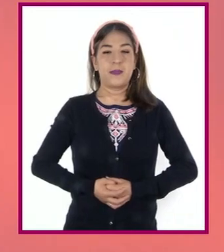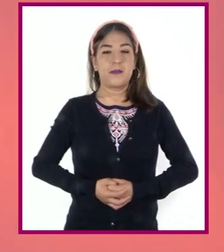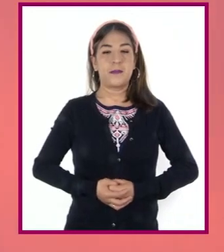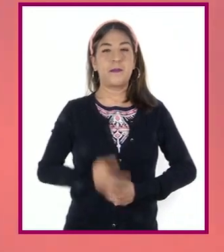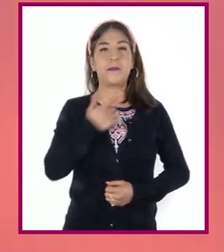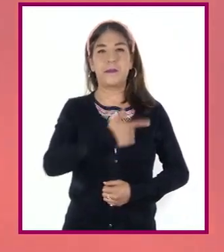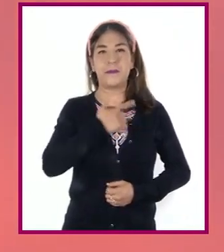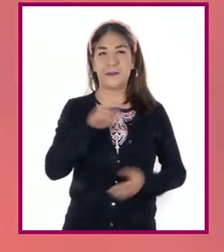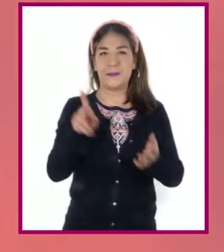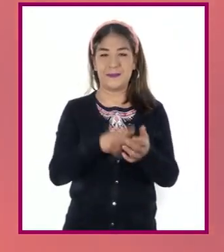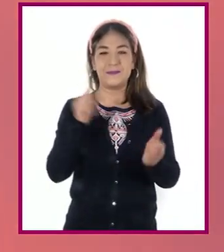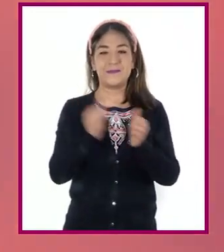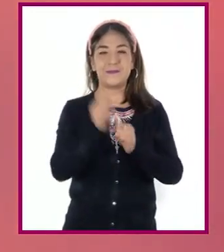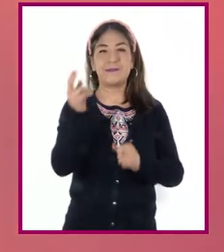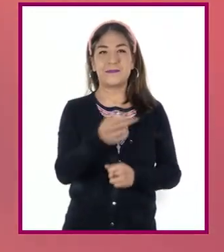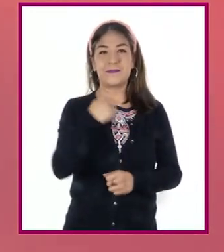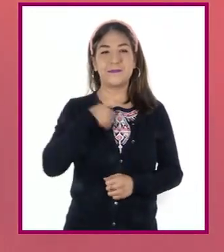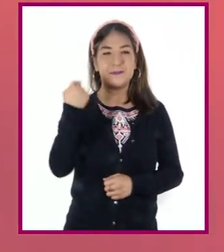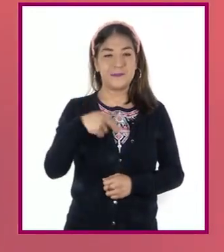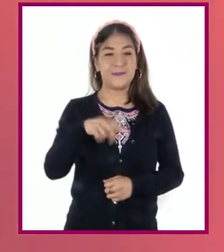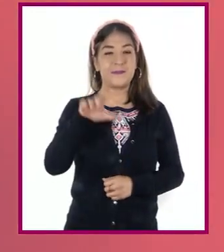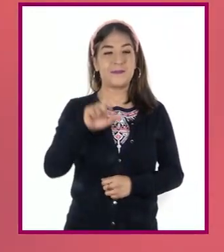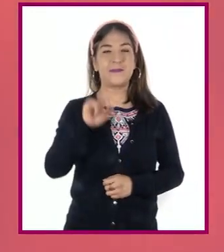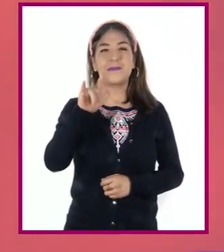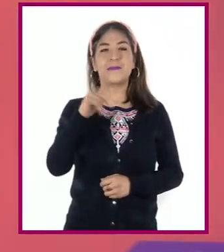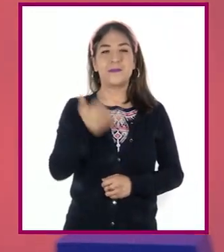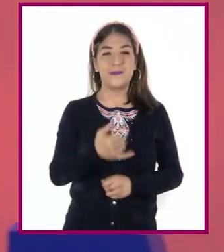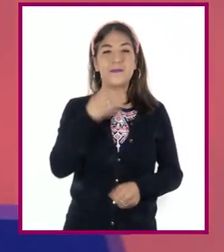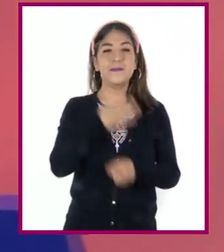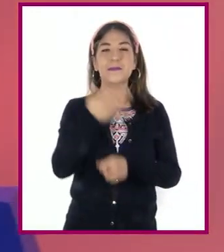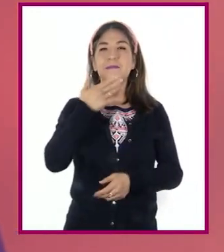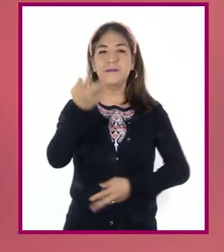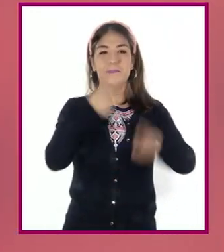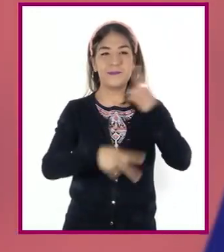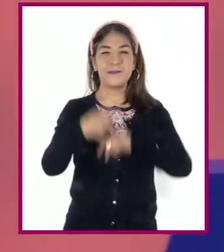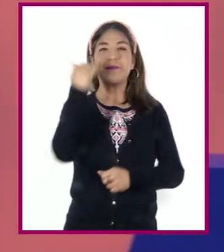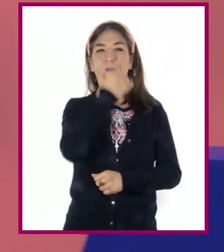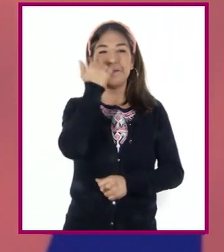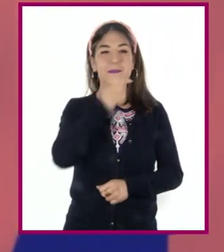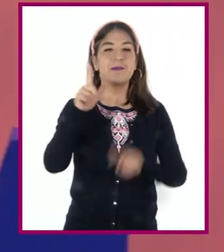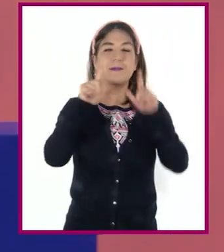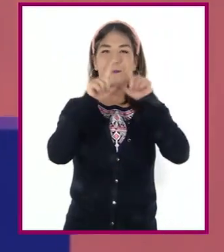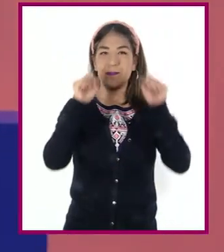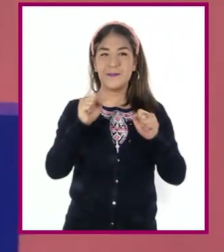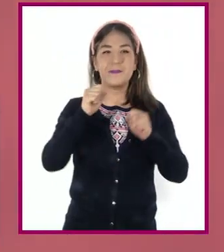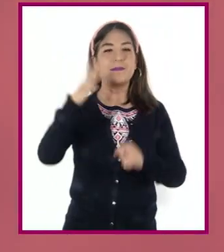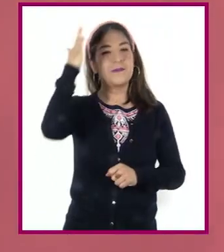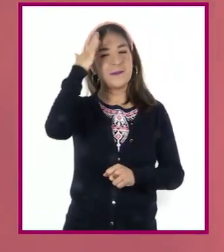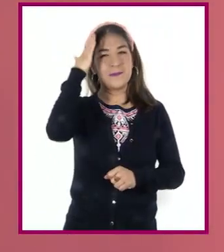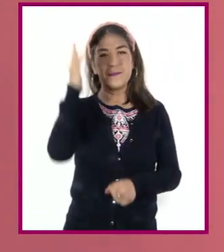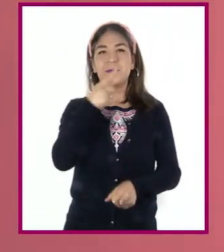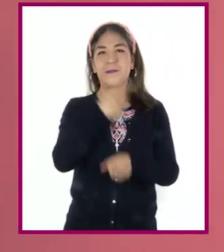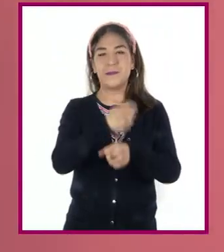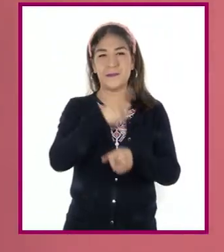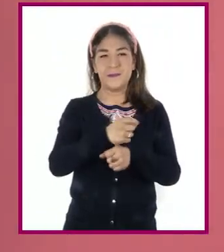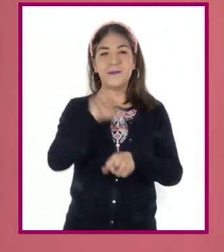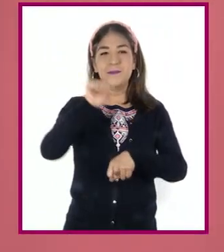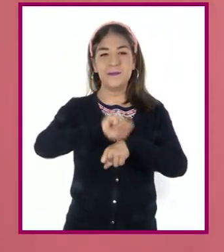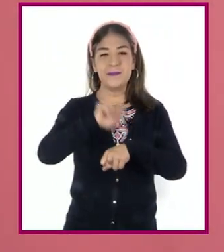nuevamente con ustedes. Yo soy Leslie Mendívil y les doy la bienvenida a las alumnas y alumnos de lengua materna de primer grado de